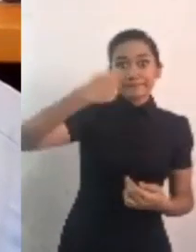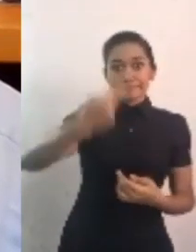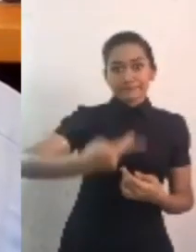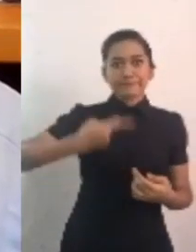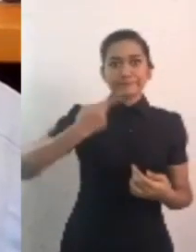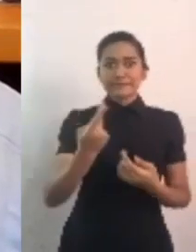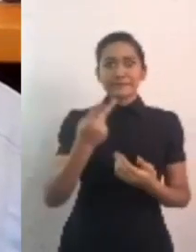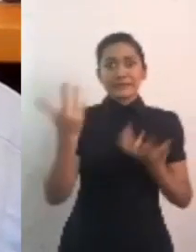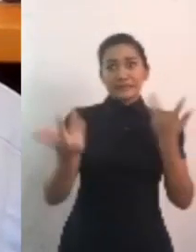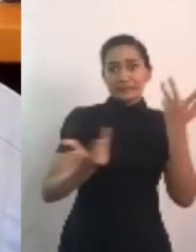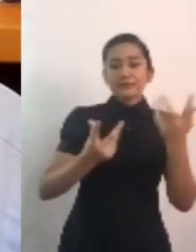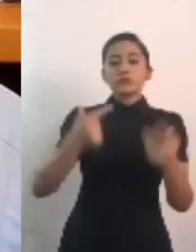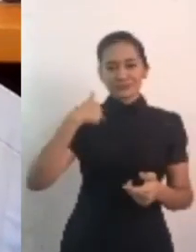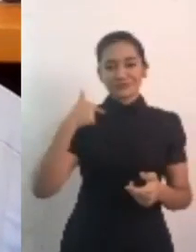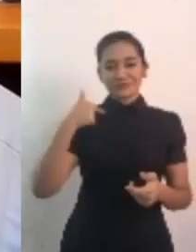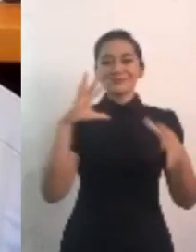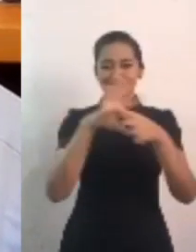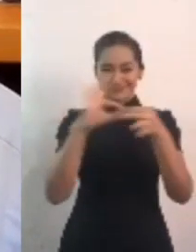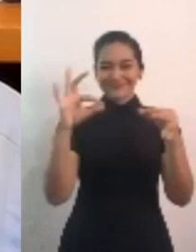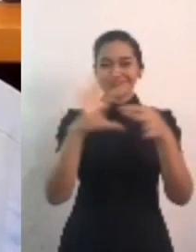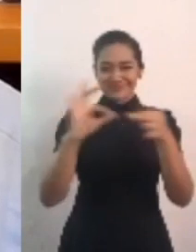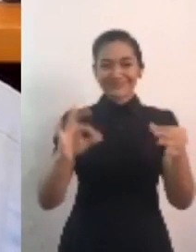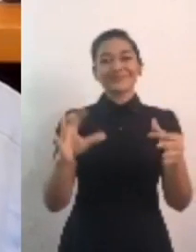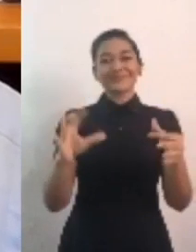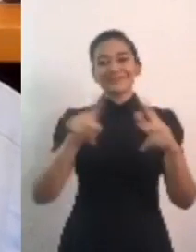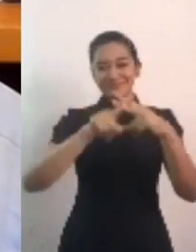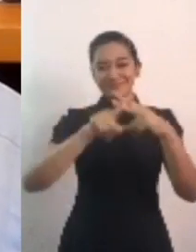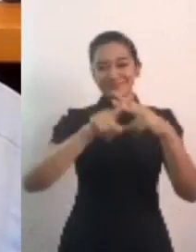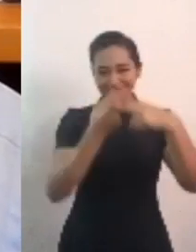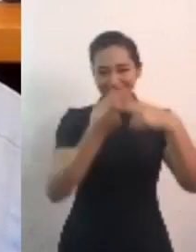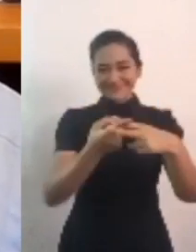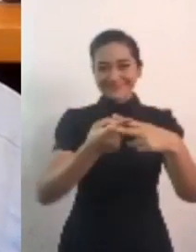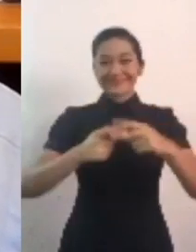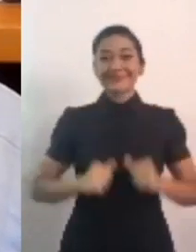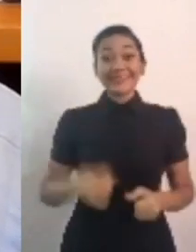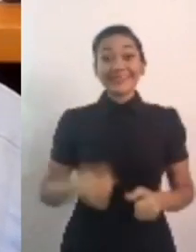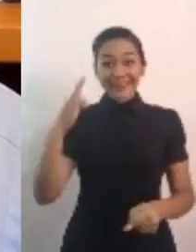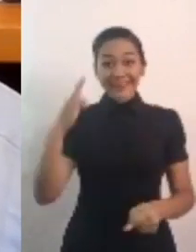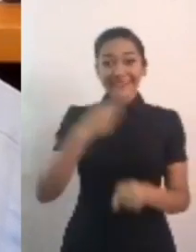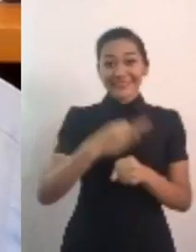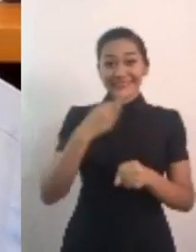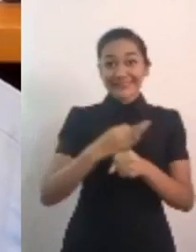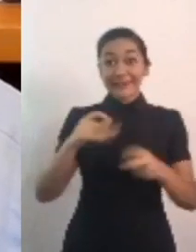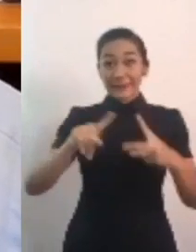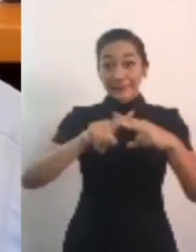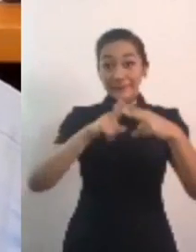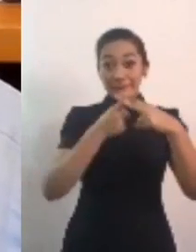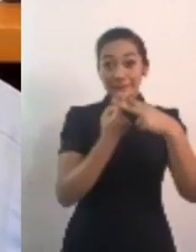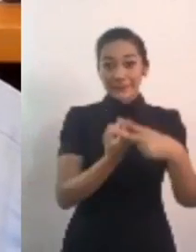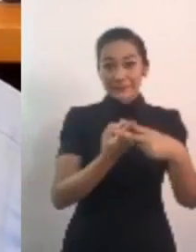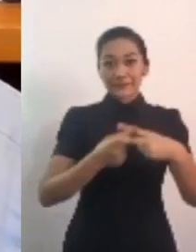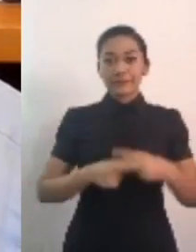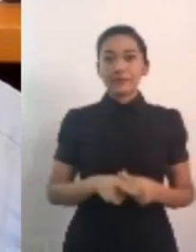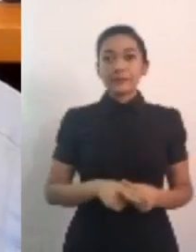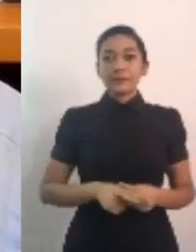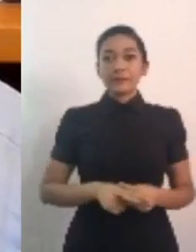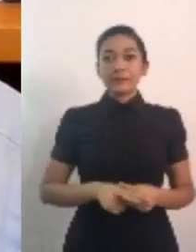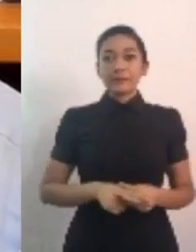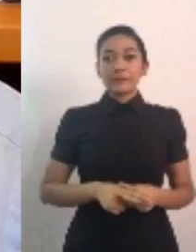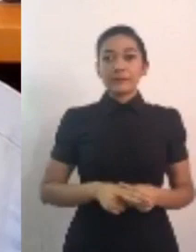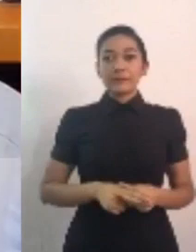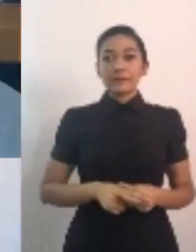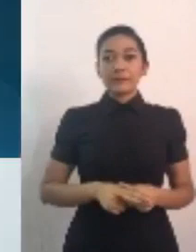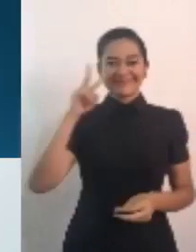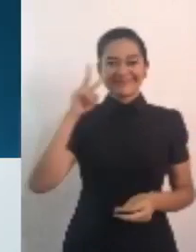Si les parece bien, vamos a iniciar la presentación PowerPoint para ir guiando la secuencia de